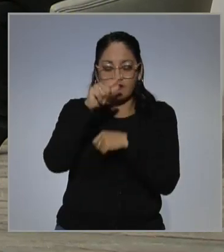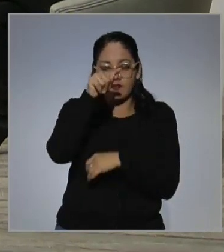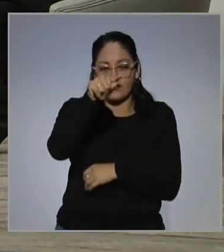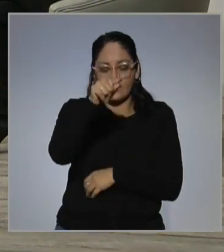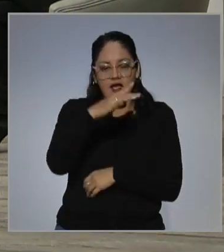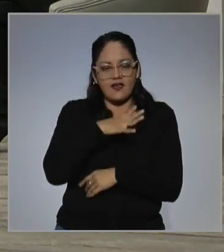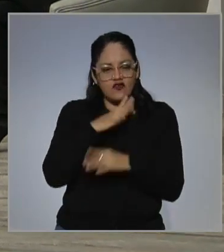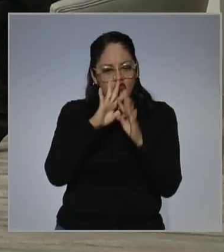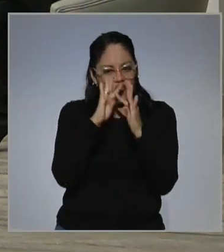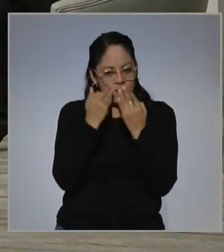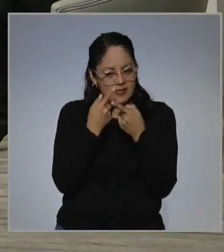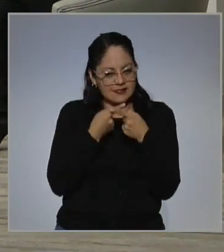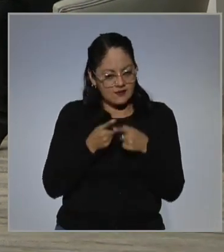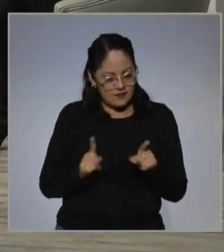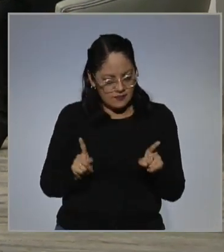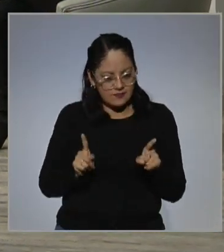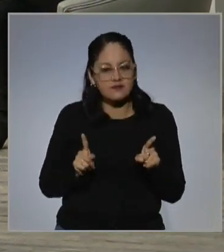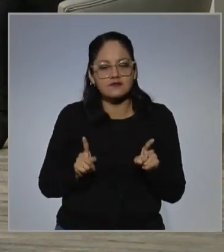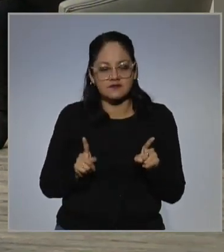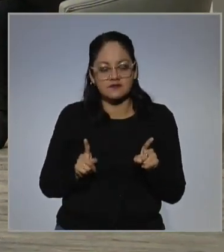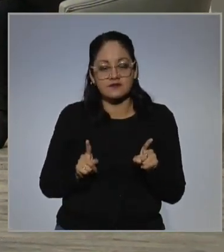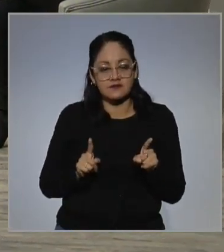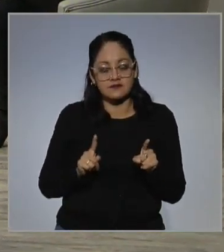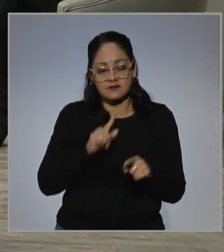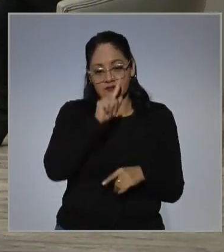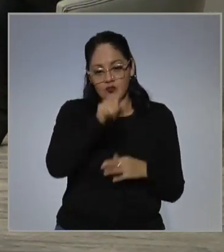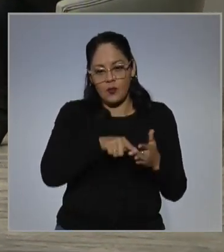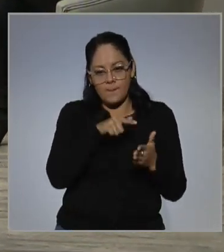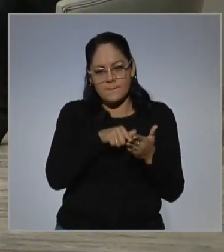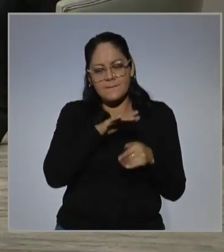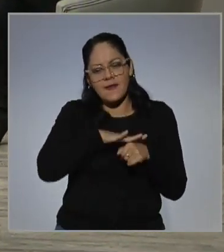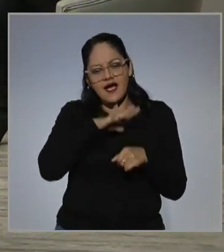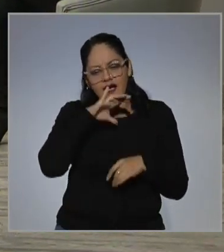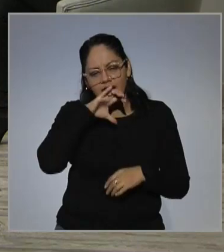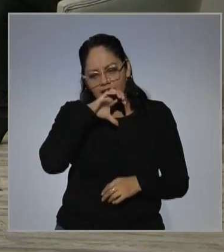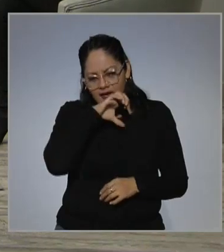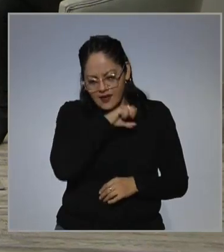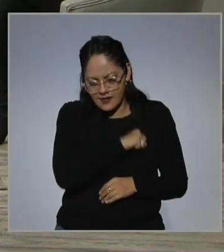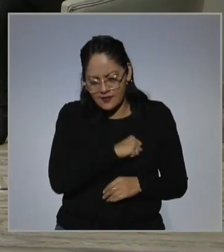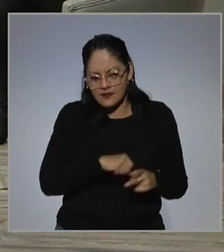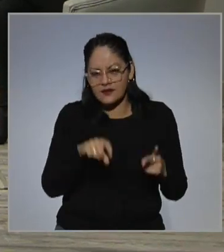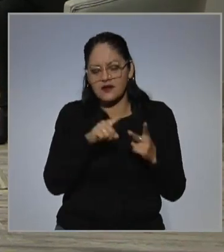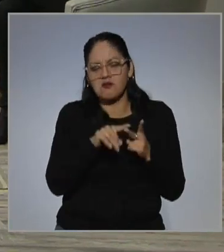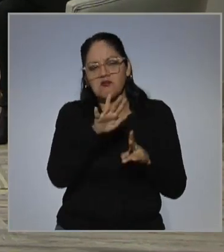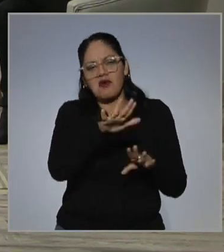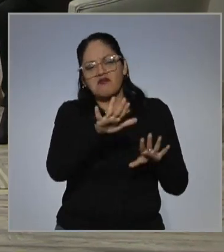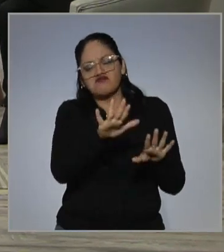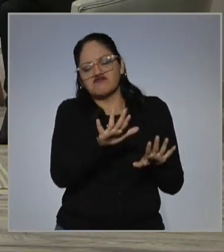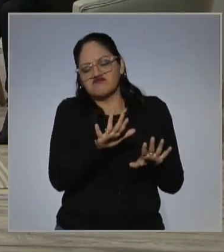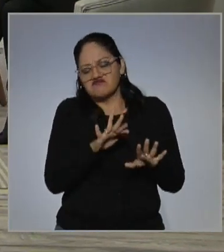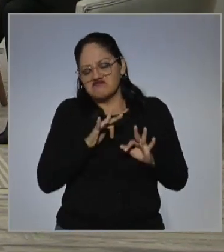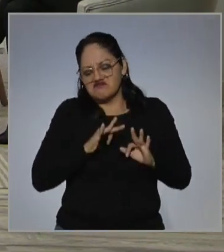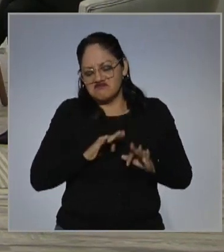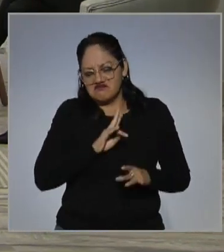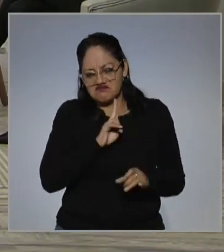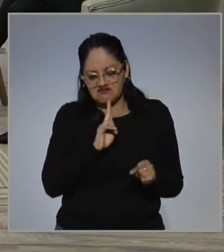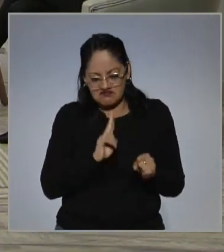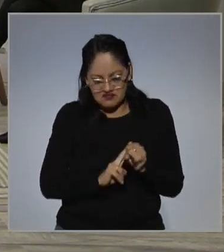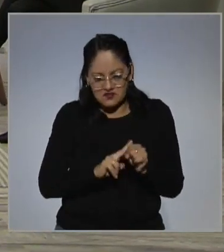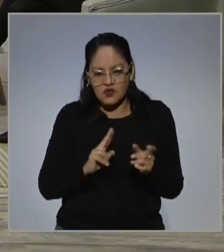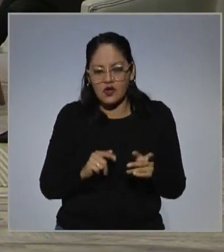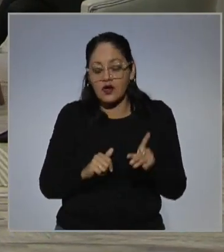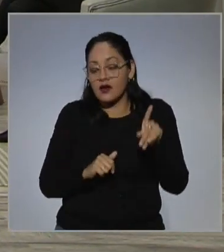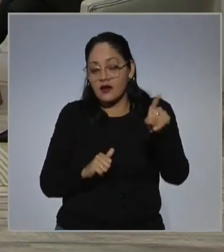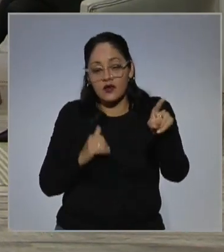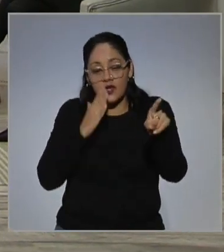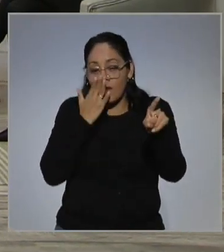unas formas muy distintas, ¿no? Sí, es un espacio más árido, más austero. No hay